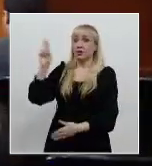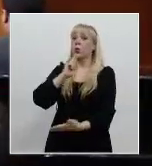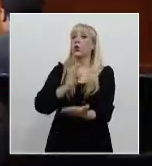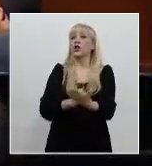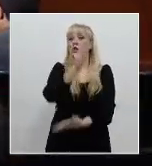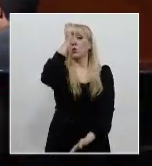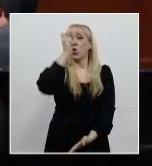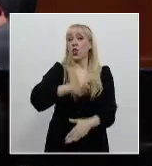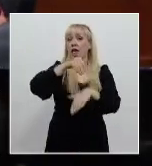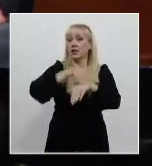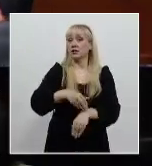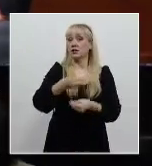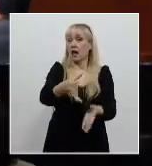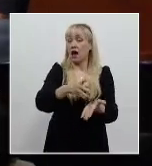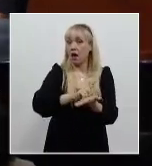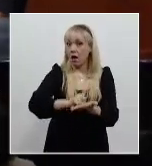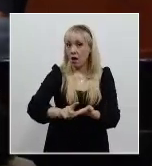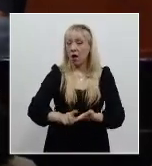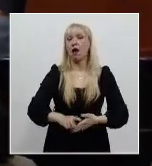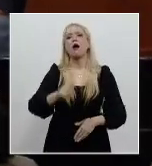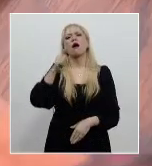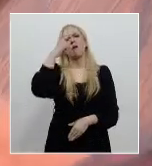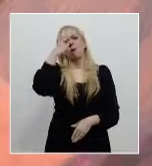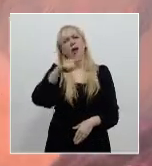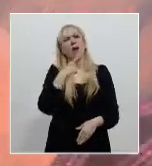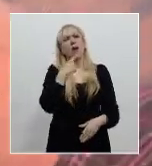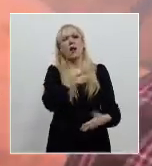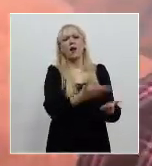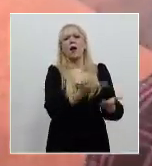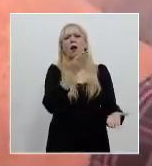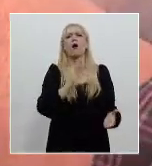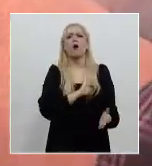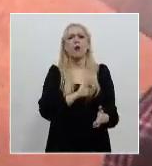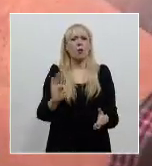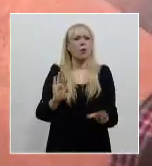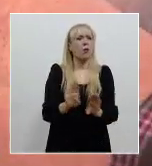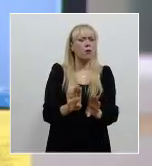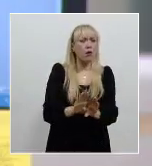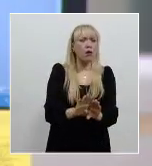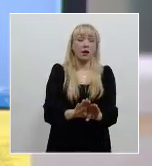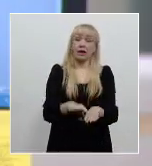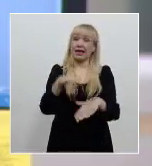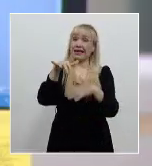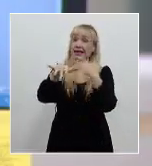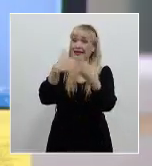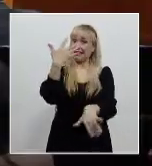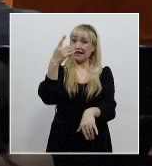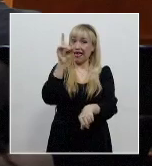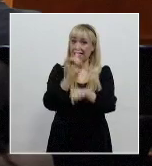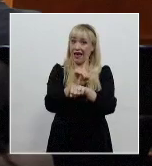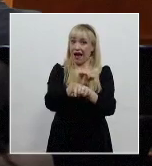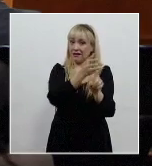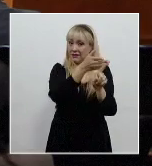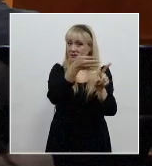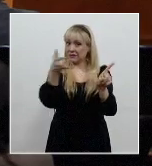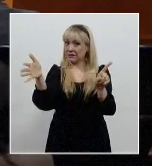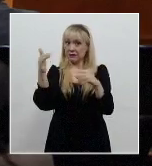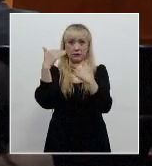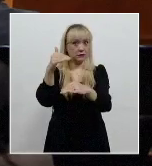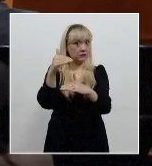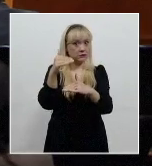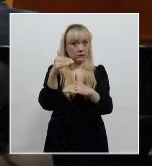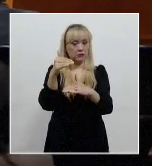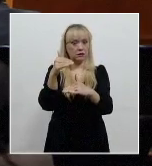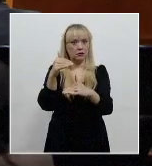que la demanda de amparo contra una orden de aprehensión se debe promover dentro del término de 15 días. Al resolver una contradicción